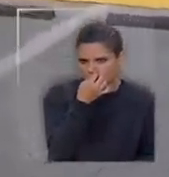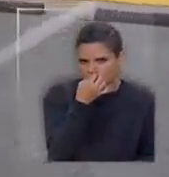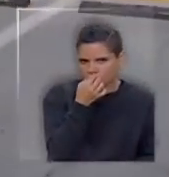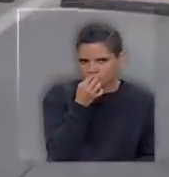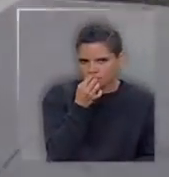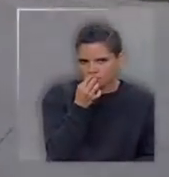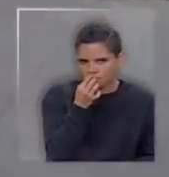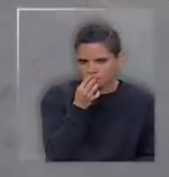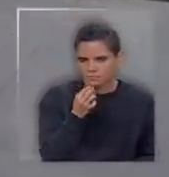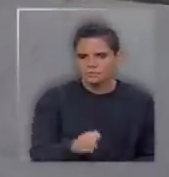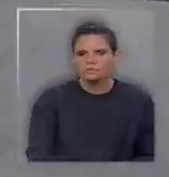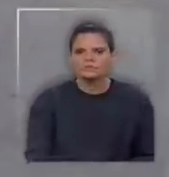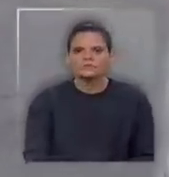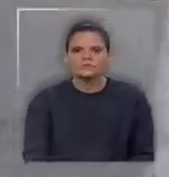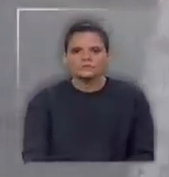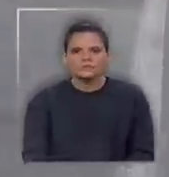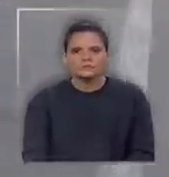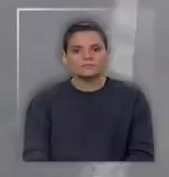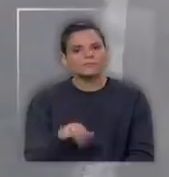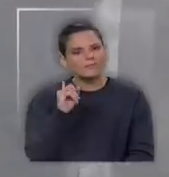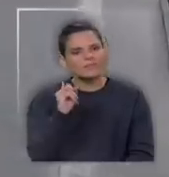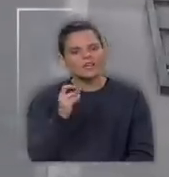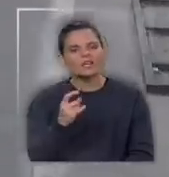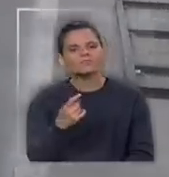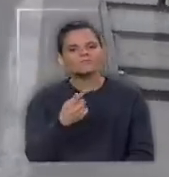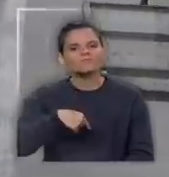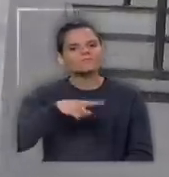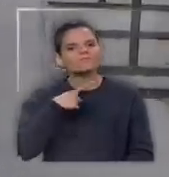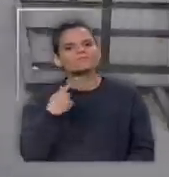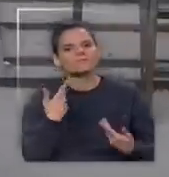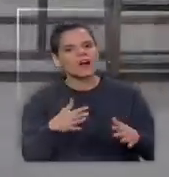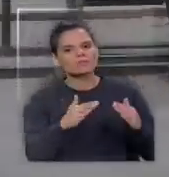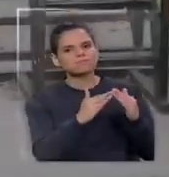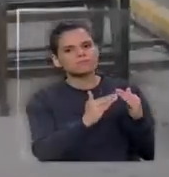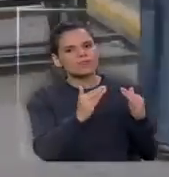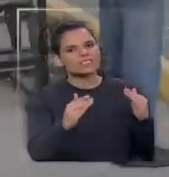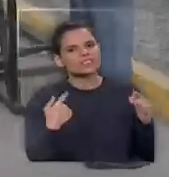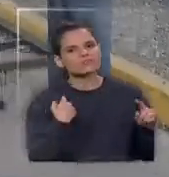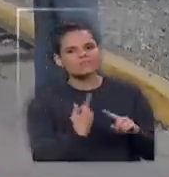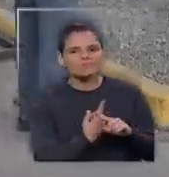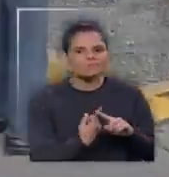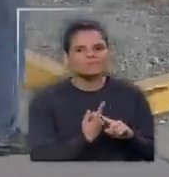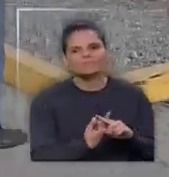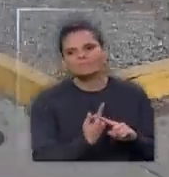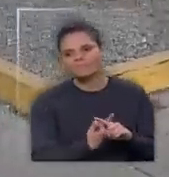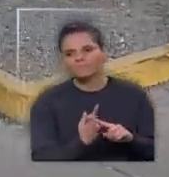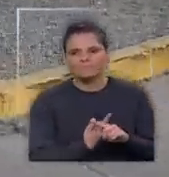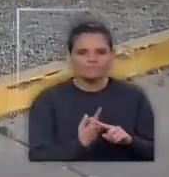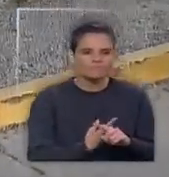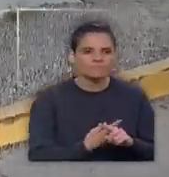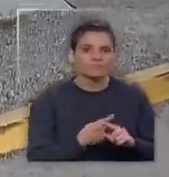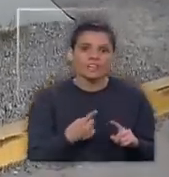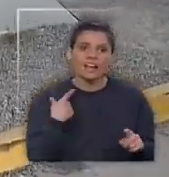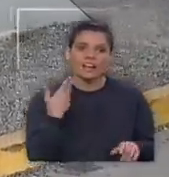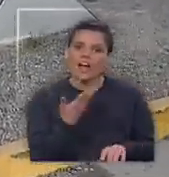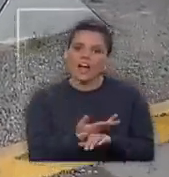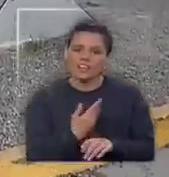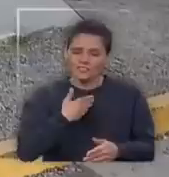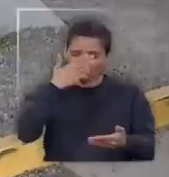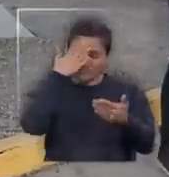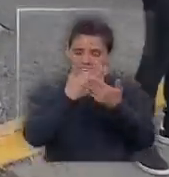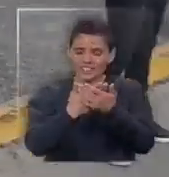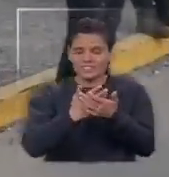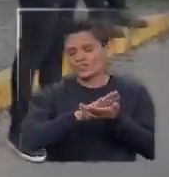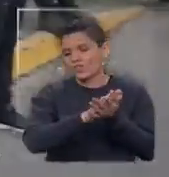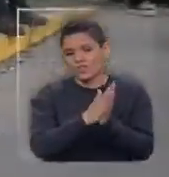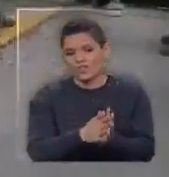Sí, mira, acá nosotros conversamos con los vecinos. A ver, yo quiero ser súper claro. Acá nos hemos encontrado con todo. Nos hemos encontrado